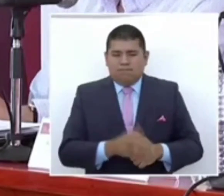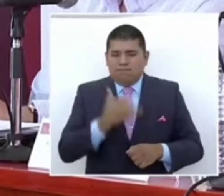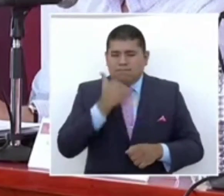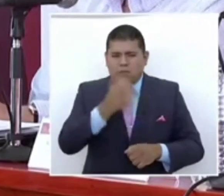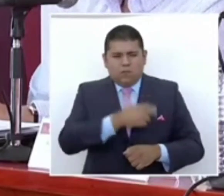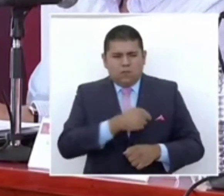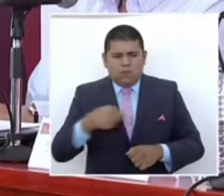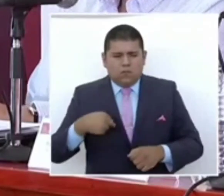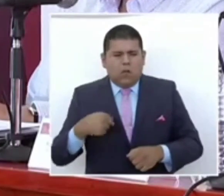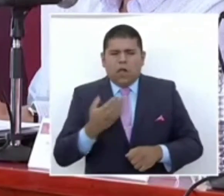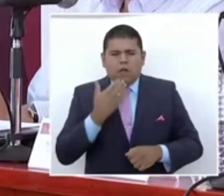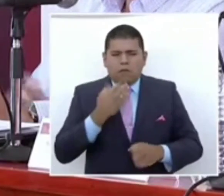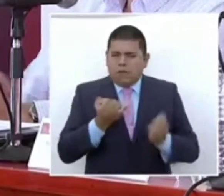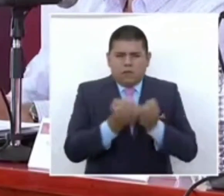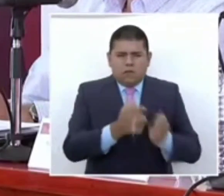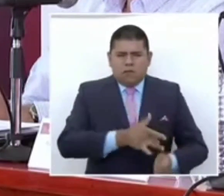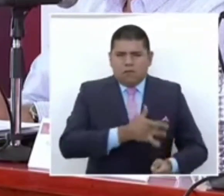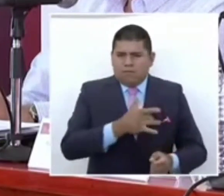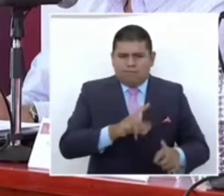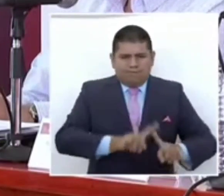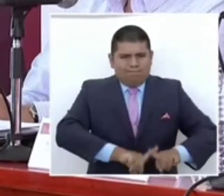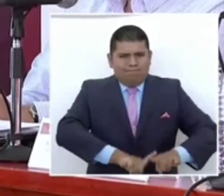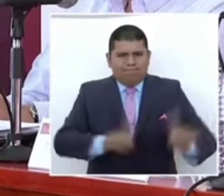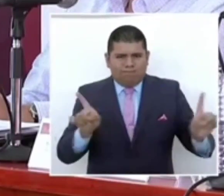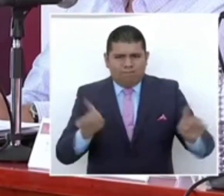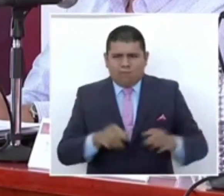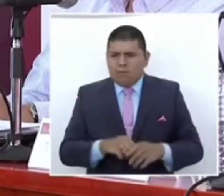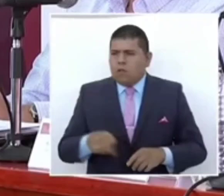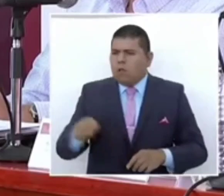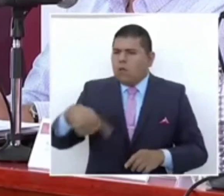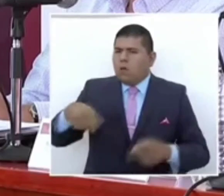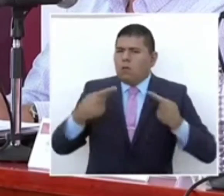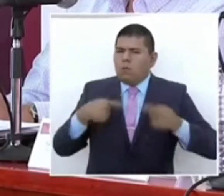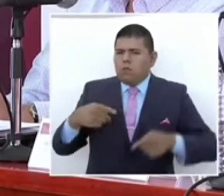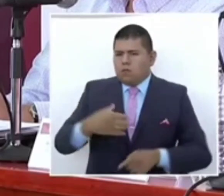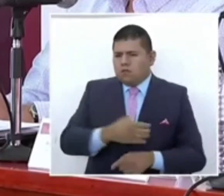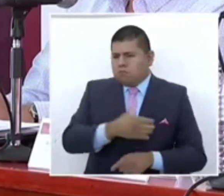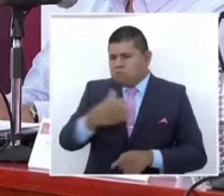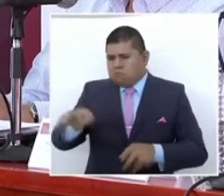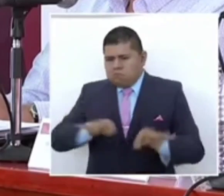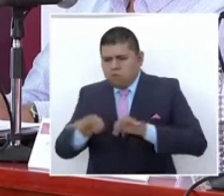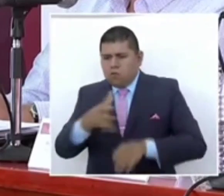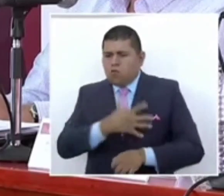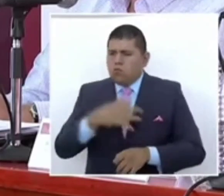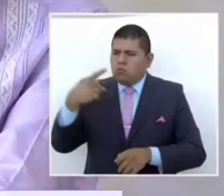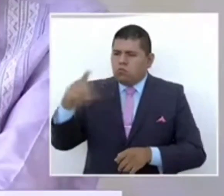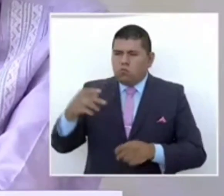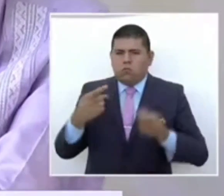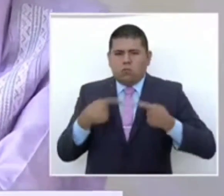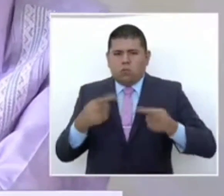Nosotros no pensamos en eso. Nosotros pensamos que el hijo del campesino, el hijo del obrero, del comerciante,